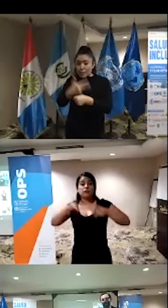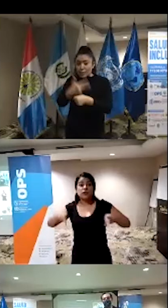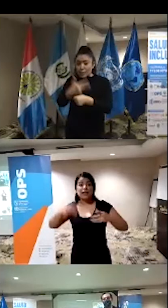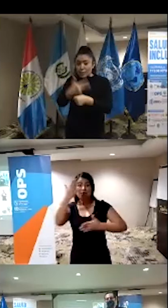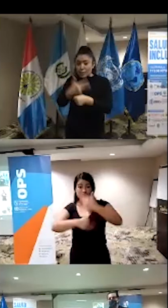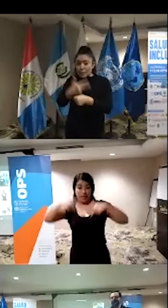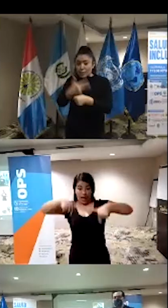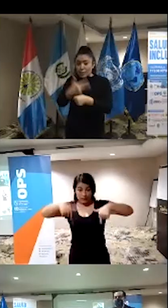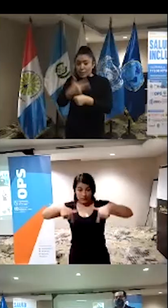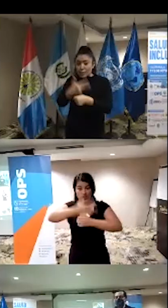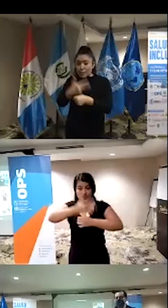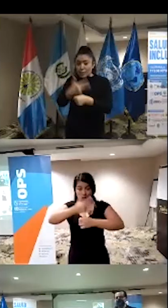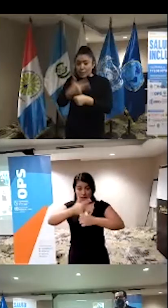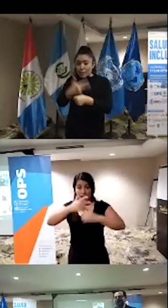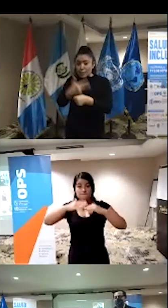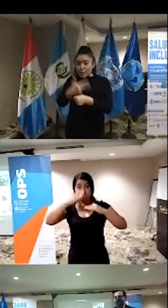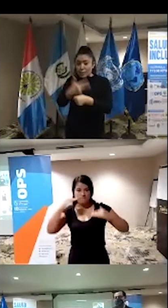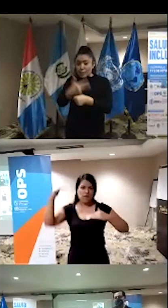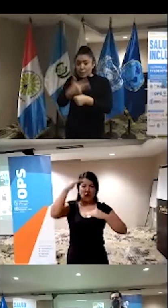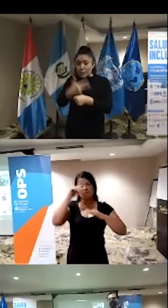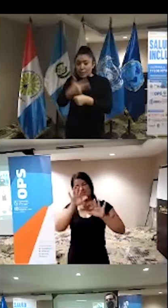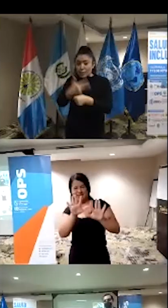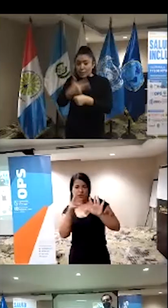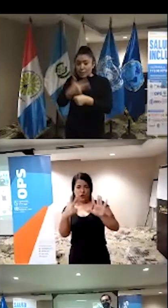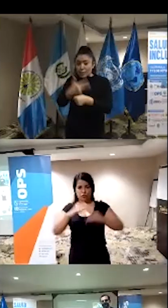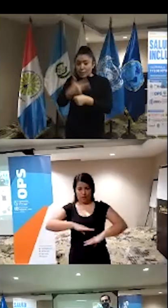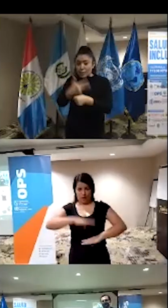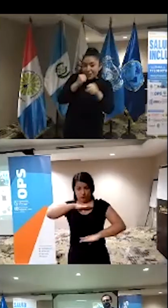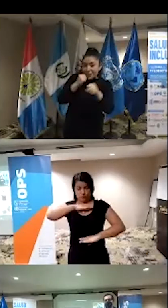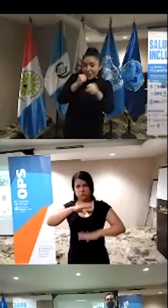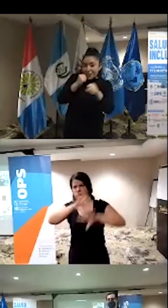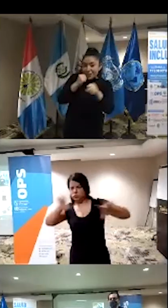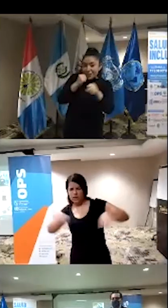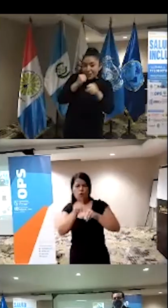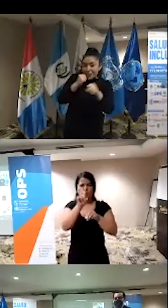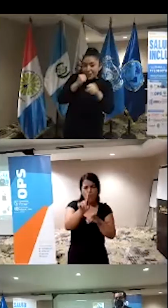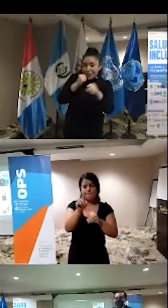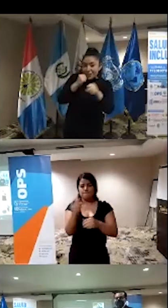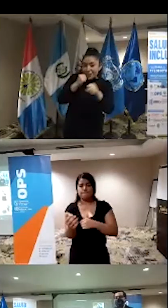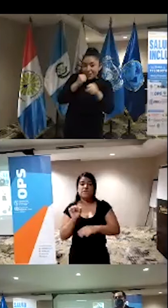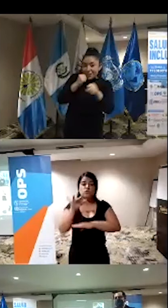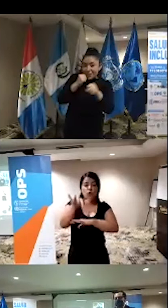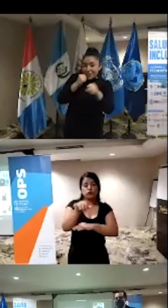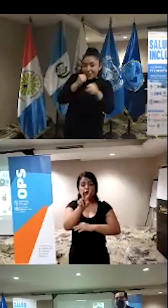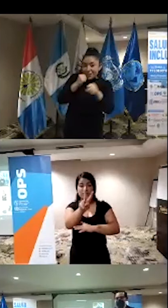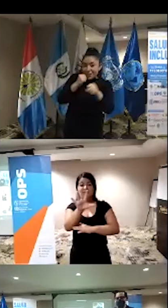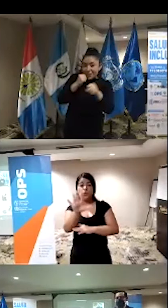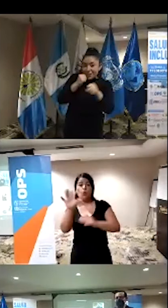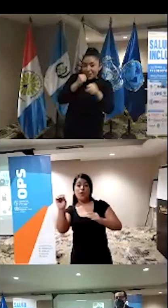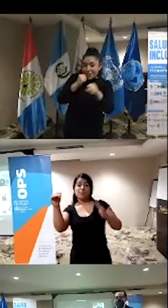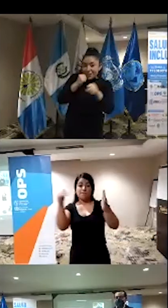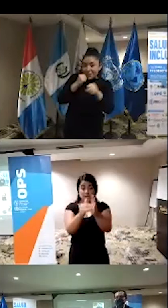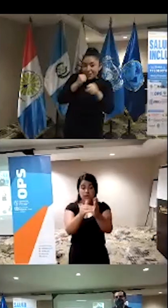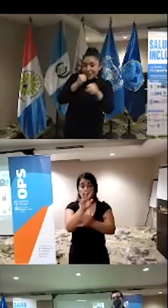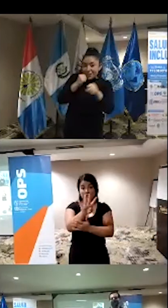años, que da un total de 1.235.256 personas, que reportaron ser mayores de